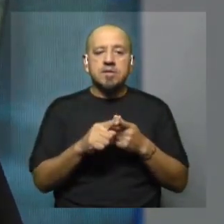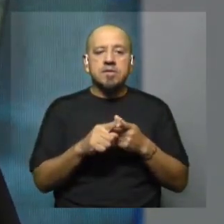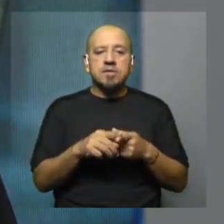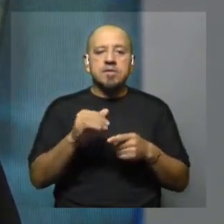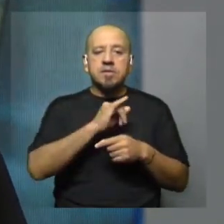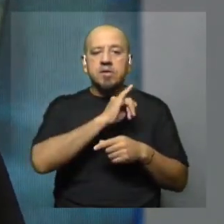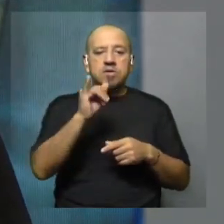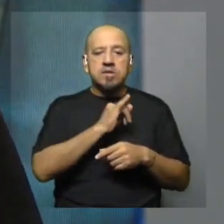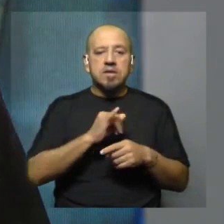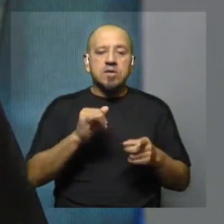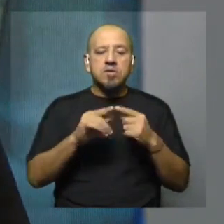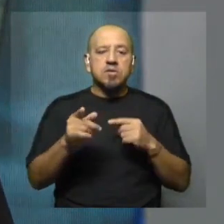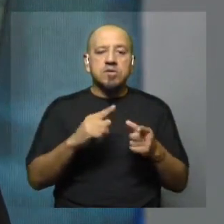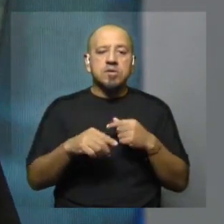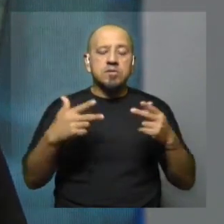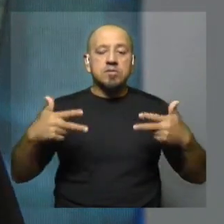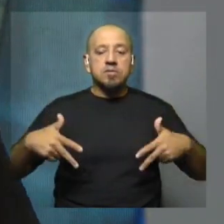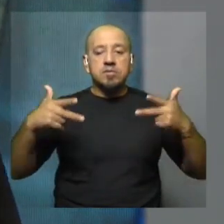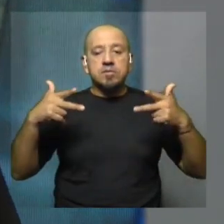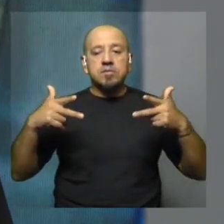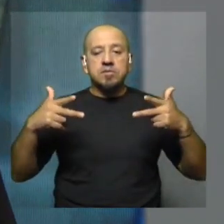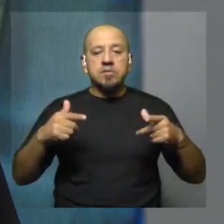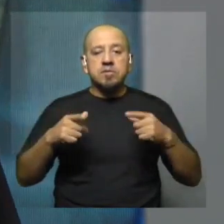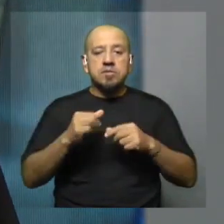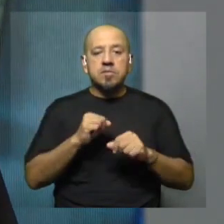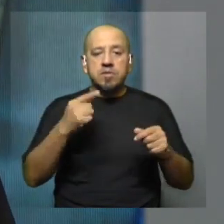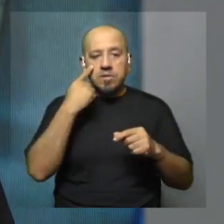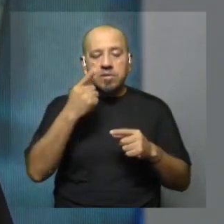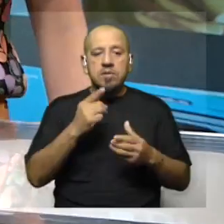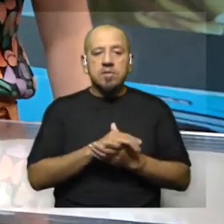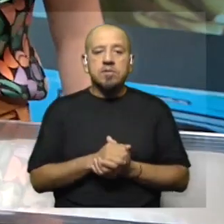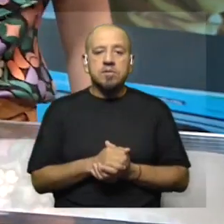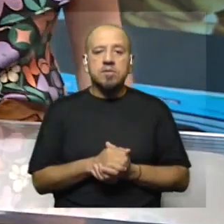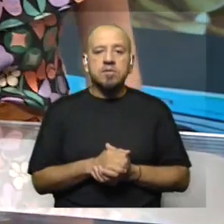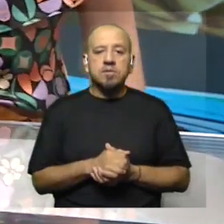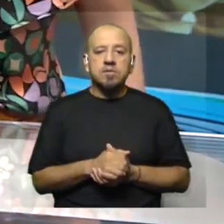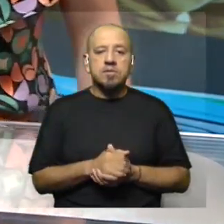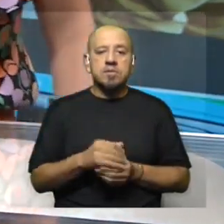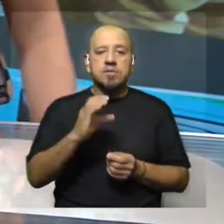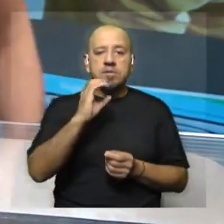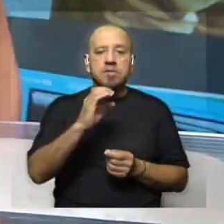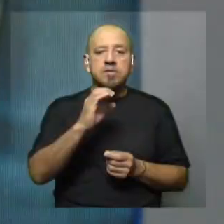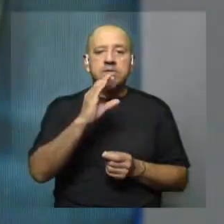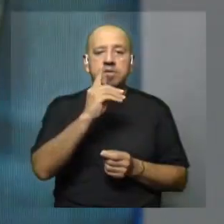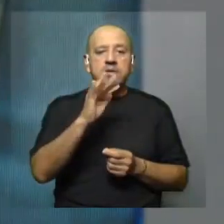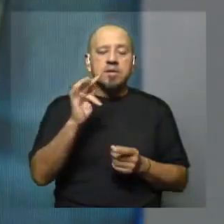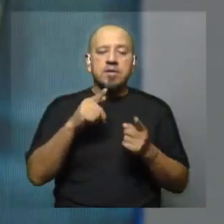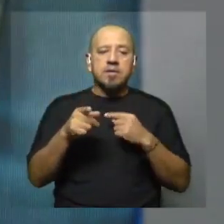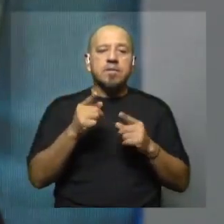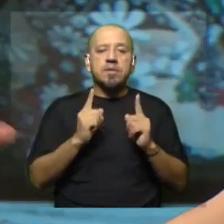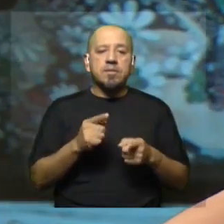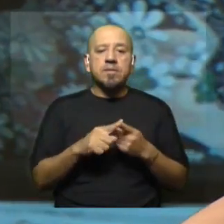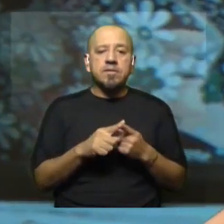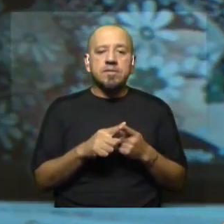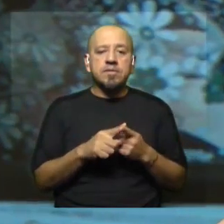Les esperamos en la sala Cita Rosa o por streaming del CDF, que se pueda acceder y ser parte de la celebración. Total, y todo el año los esperan en el CDF, ¿no? Obvio, eso también. Y en este